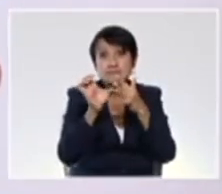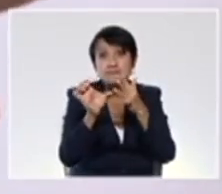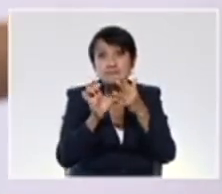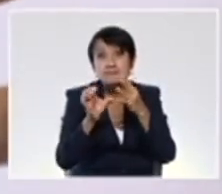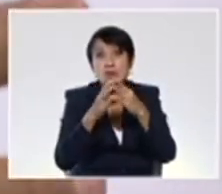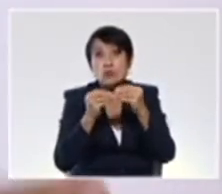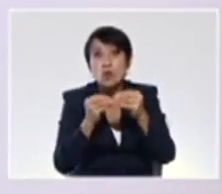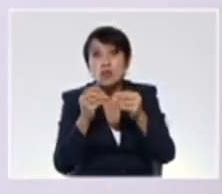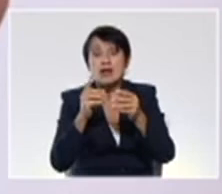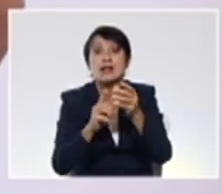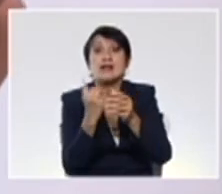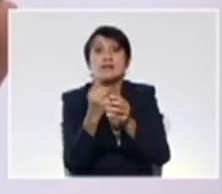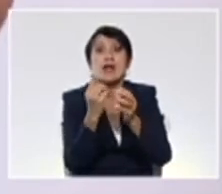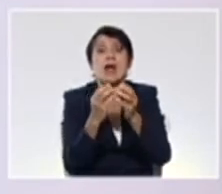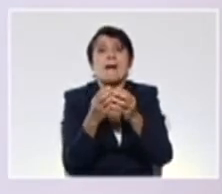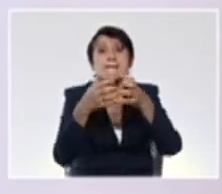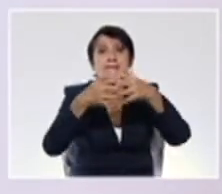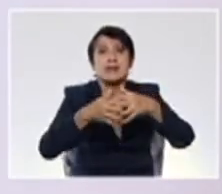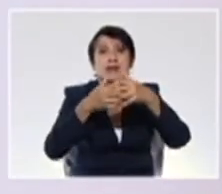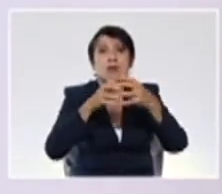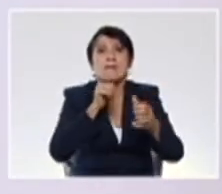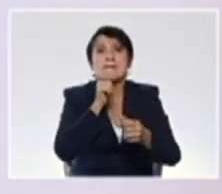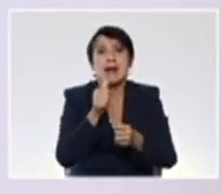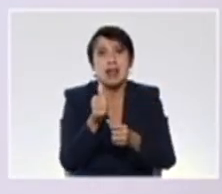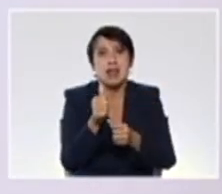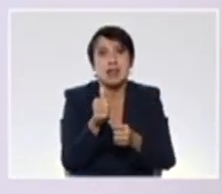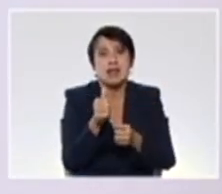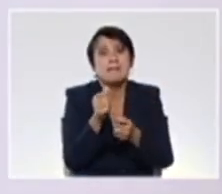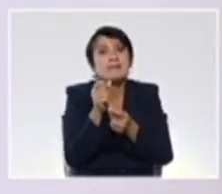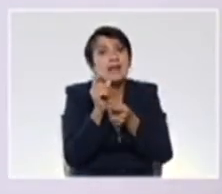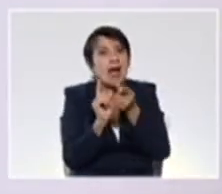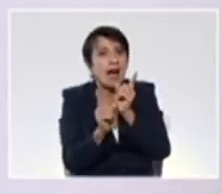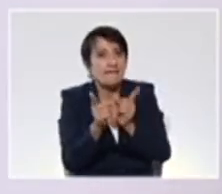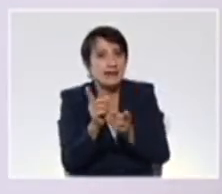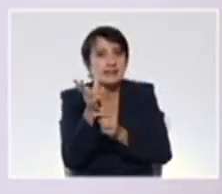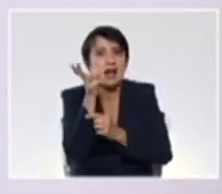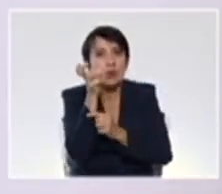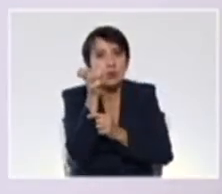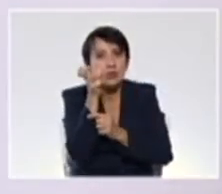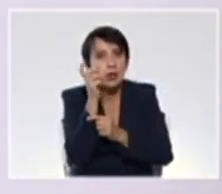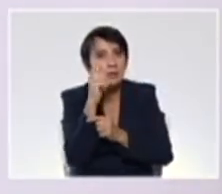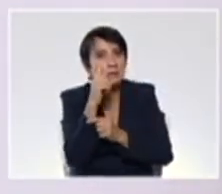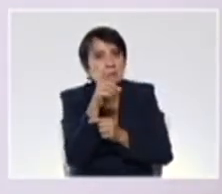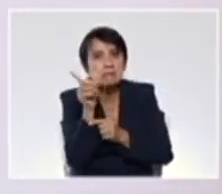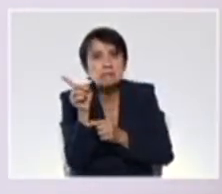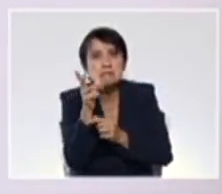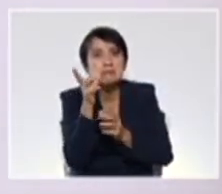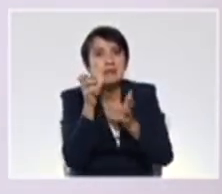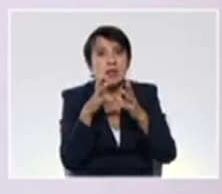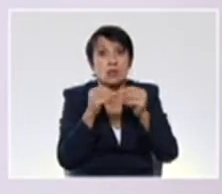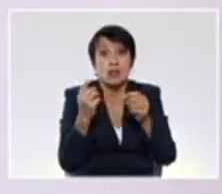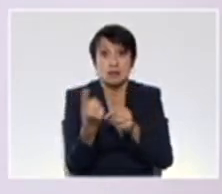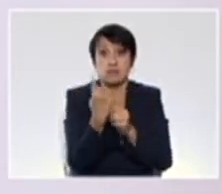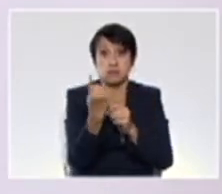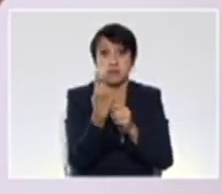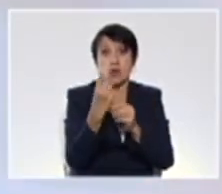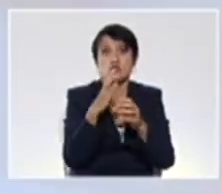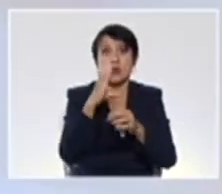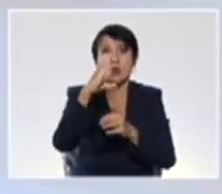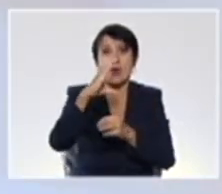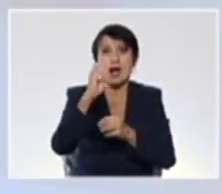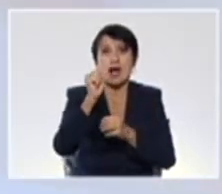pase a la parte interna del motor y lo daña, ¿verdad? Muchas veces he escuchado por allí que cuando la licuadora se daña son los